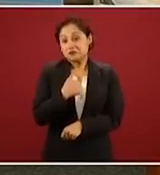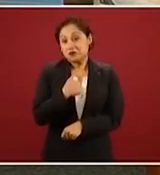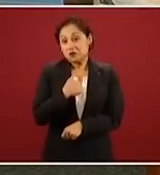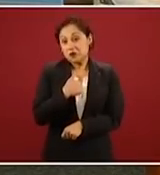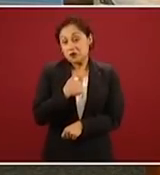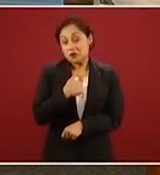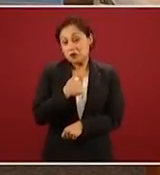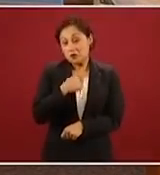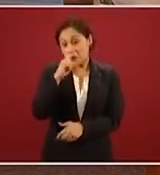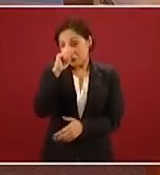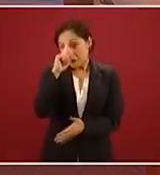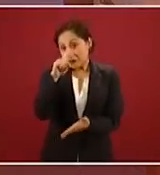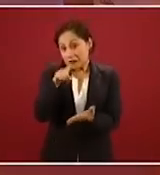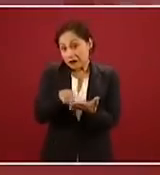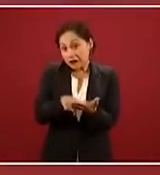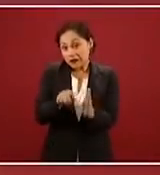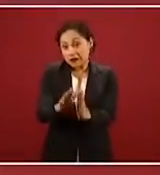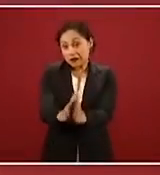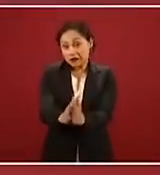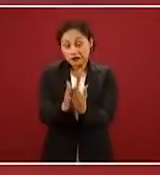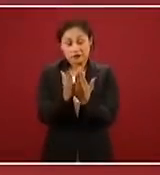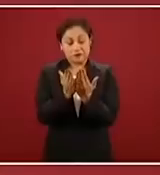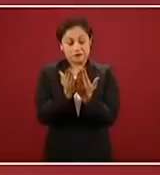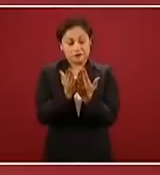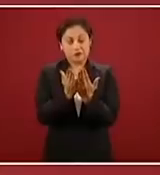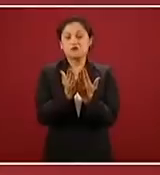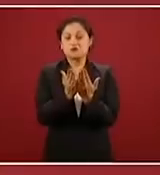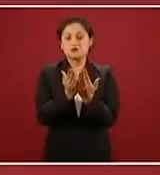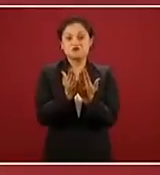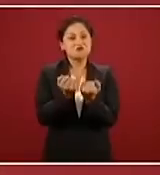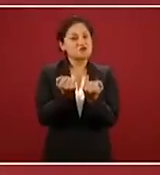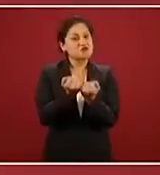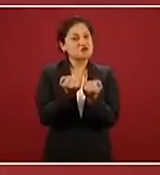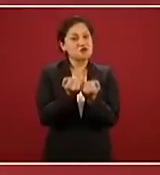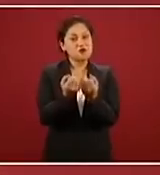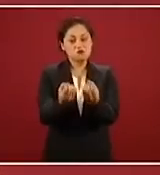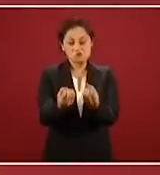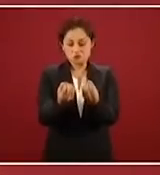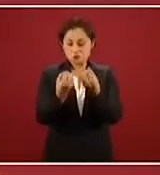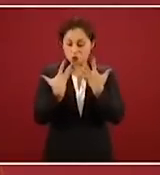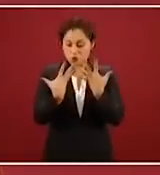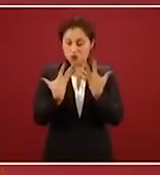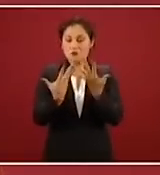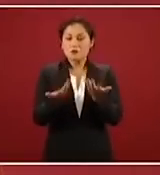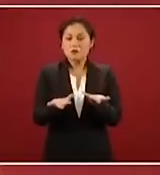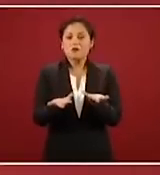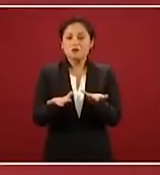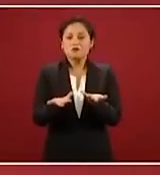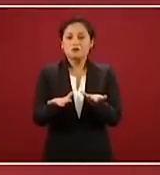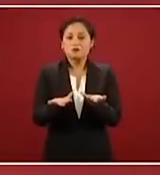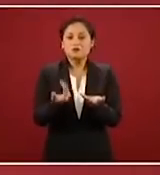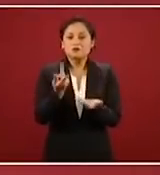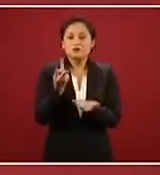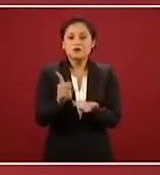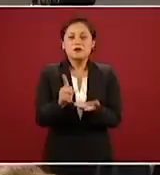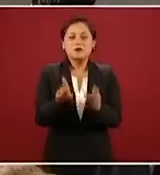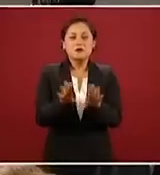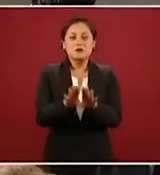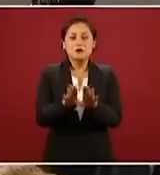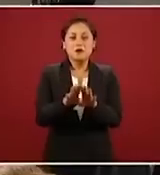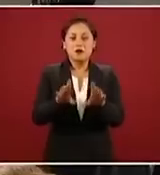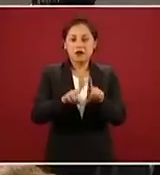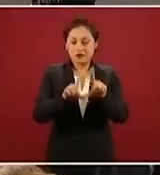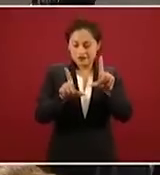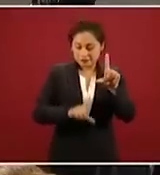son un regalo, el regalo más grande del pueblo para el pueblo.